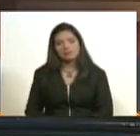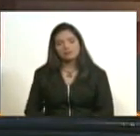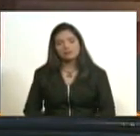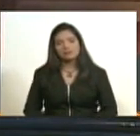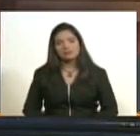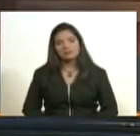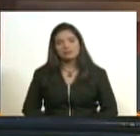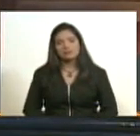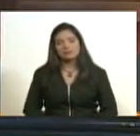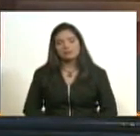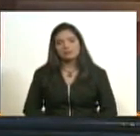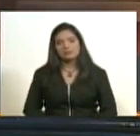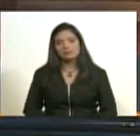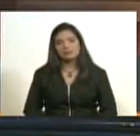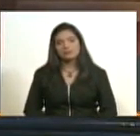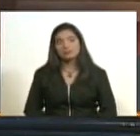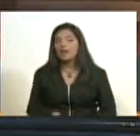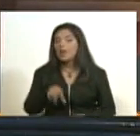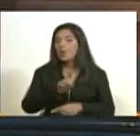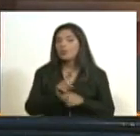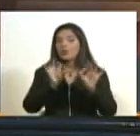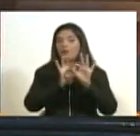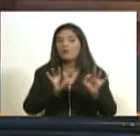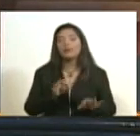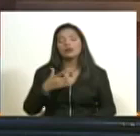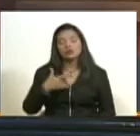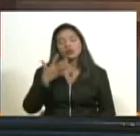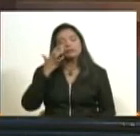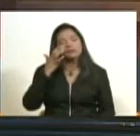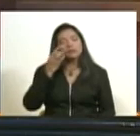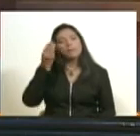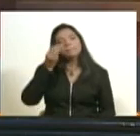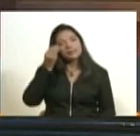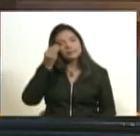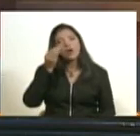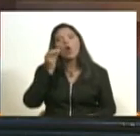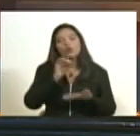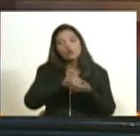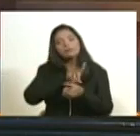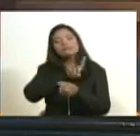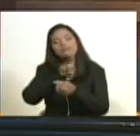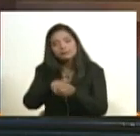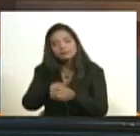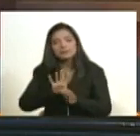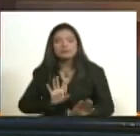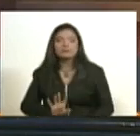caso. Sería la única forma que yo pensaría en algún regreso.